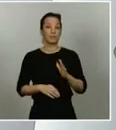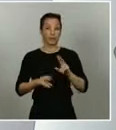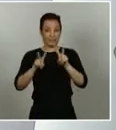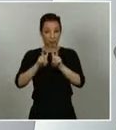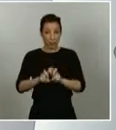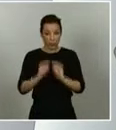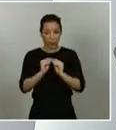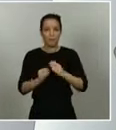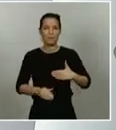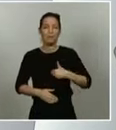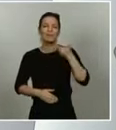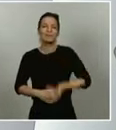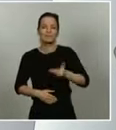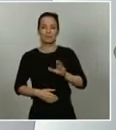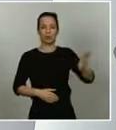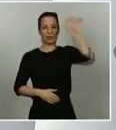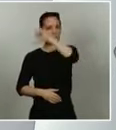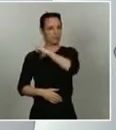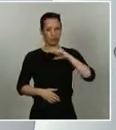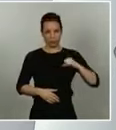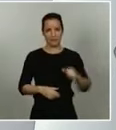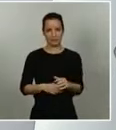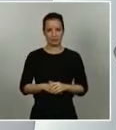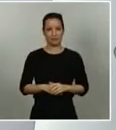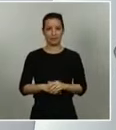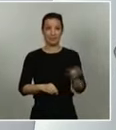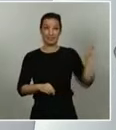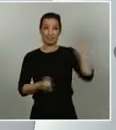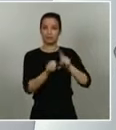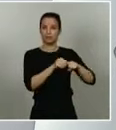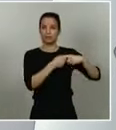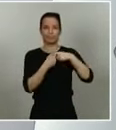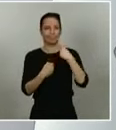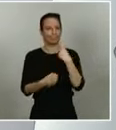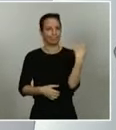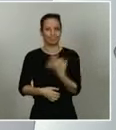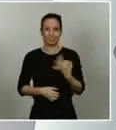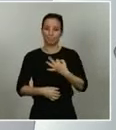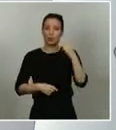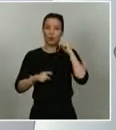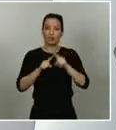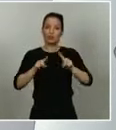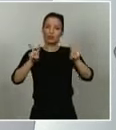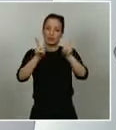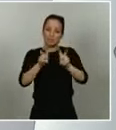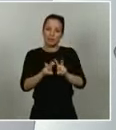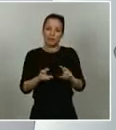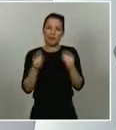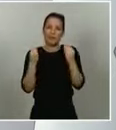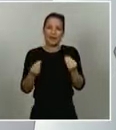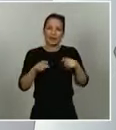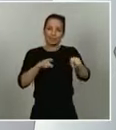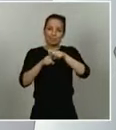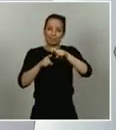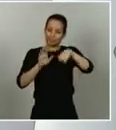las comunidades autónomas, cuya participación ha sido imprescindible para poderlo realizar con las características y en el plazo